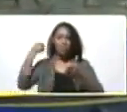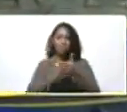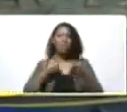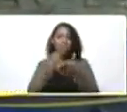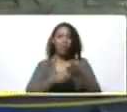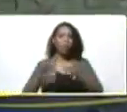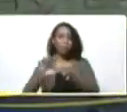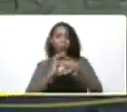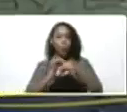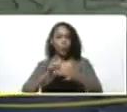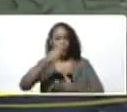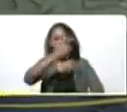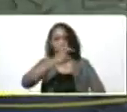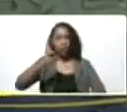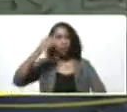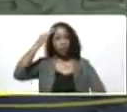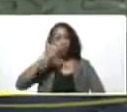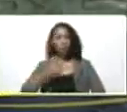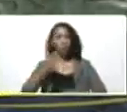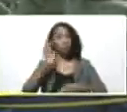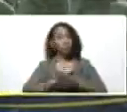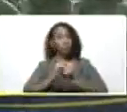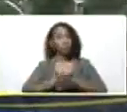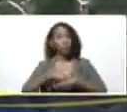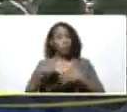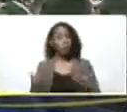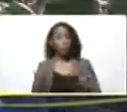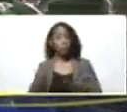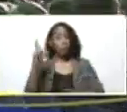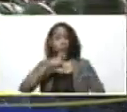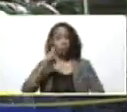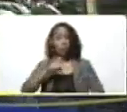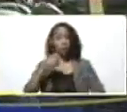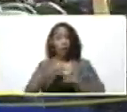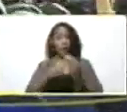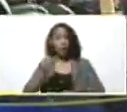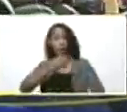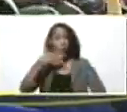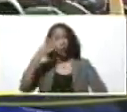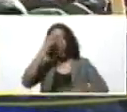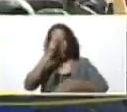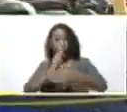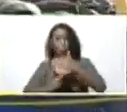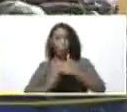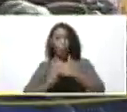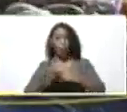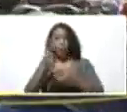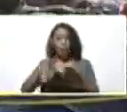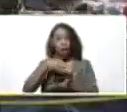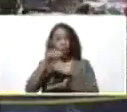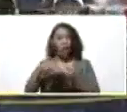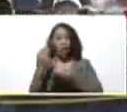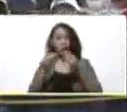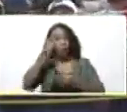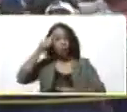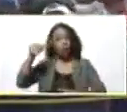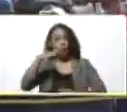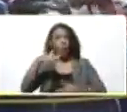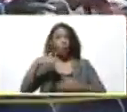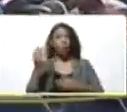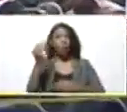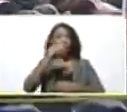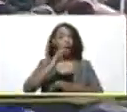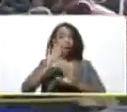unión cívico-militar por lo que se merece nuestro pueblo, su dignidad nacional, su dignidad como pueblo, y además de